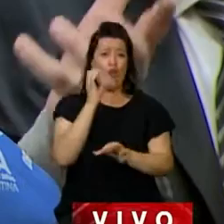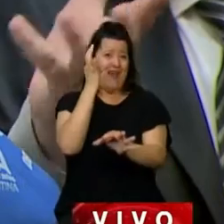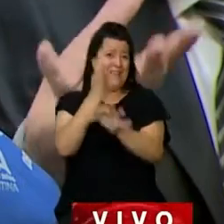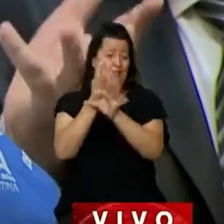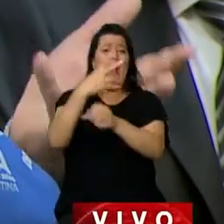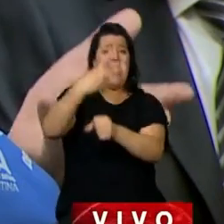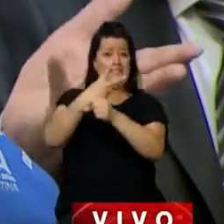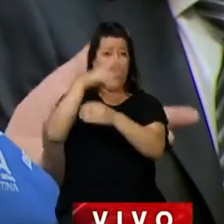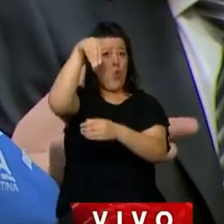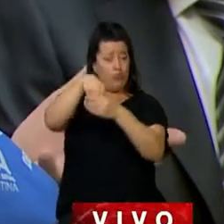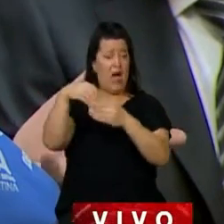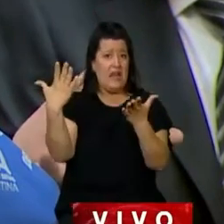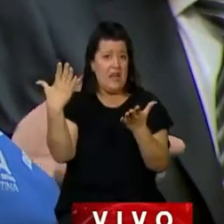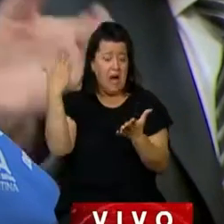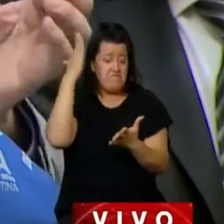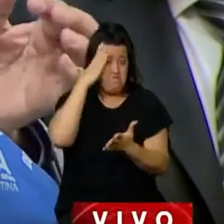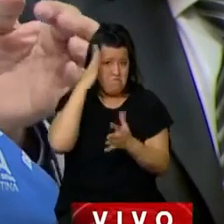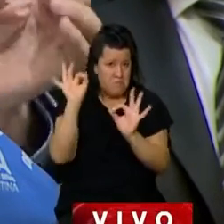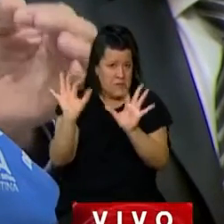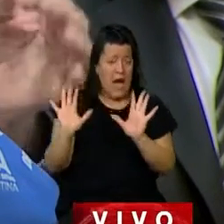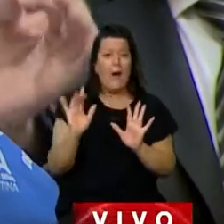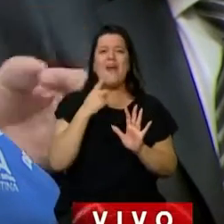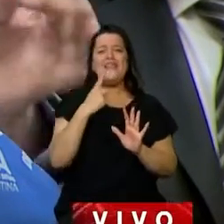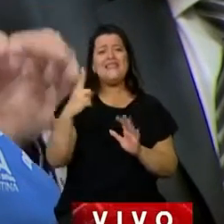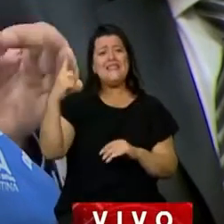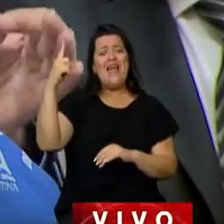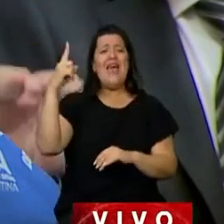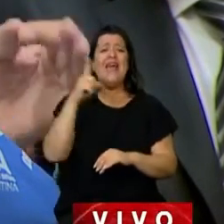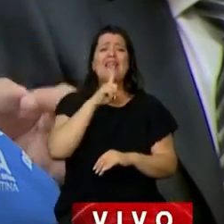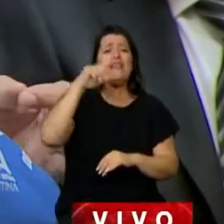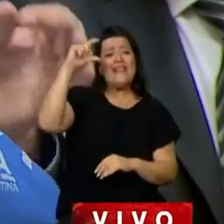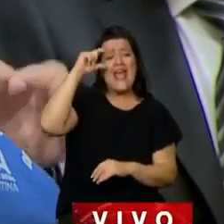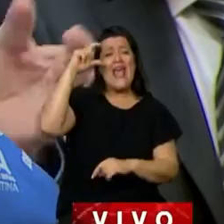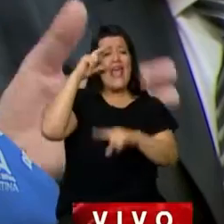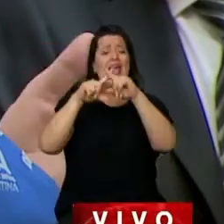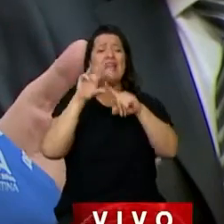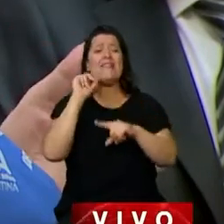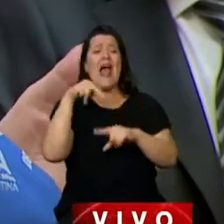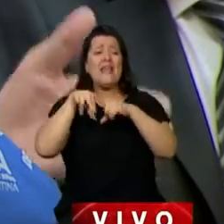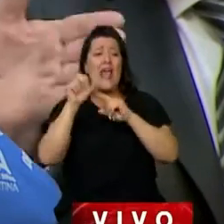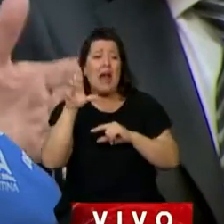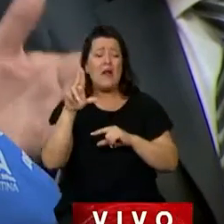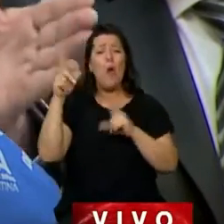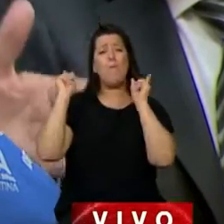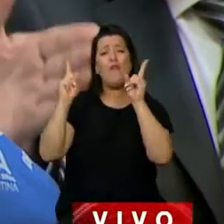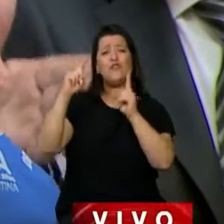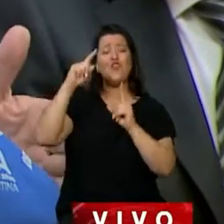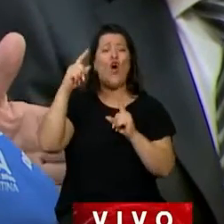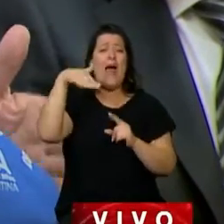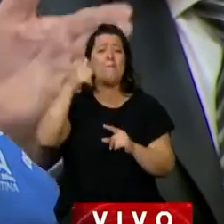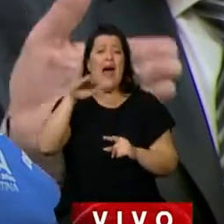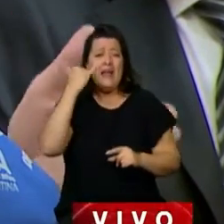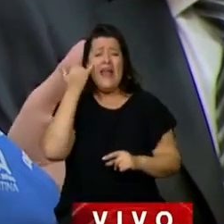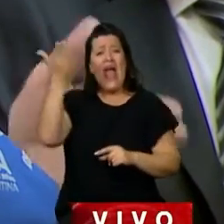secundario, que tiene un nivel intelectual dado, y dice, te extrañar mi profesora María, ayer terminar escuela porque está